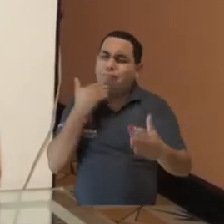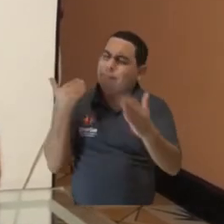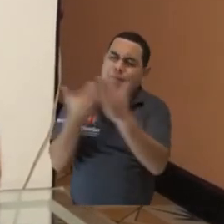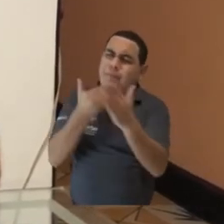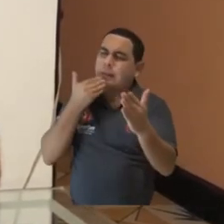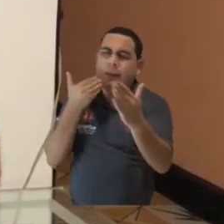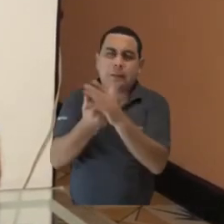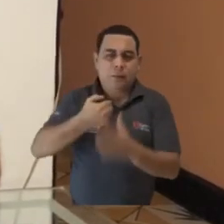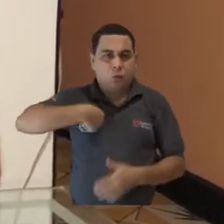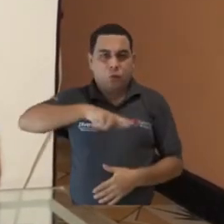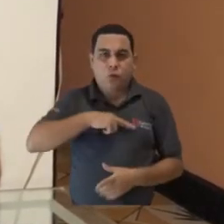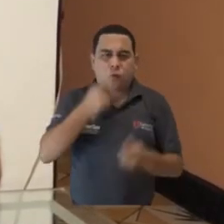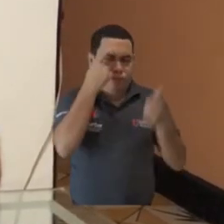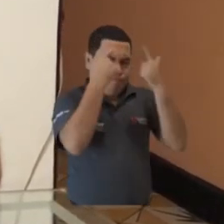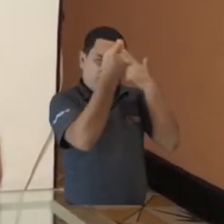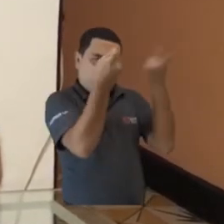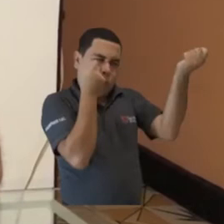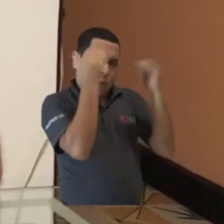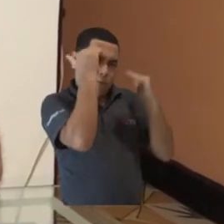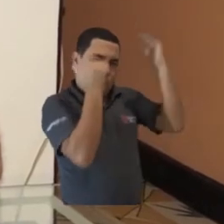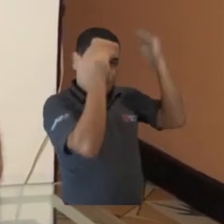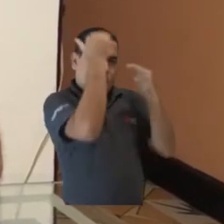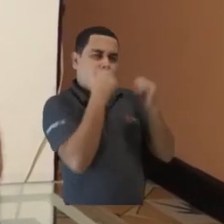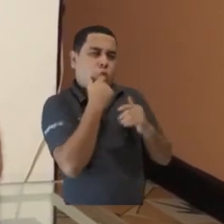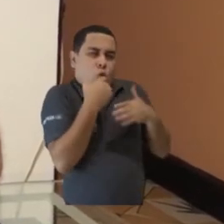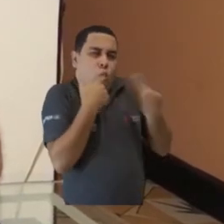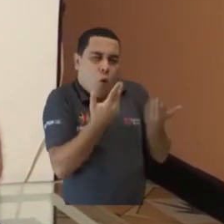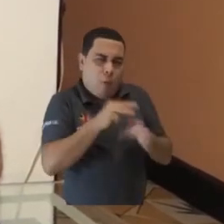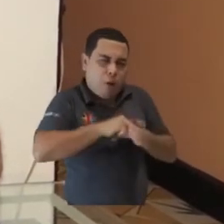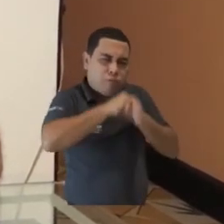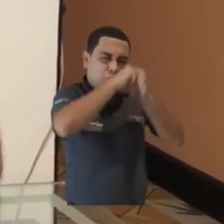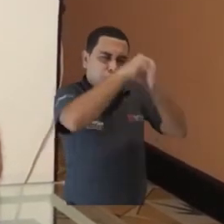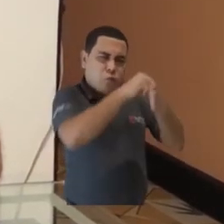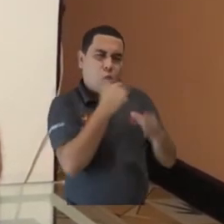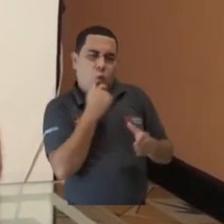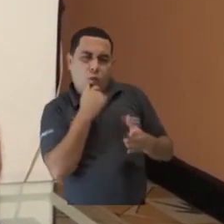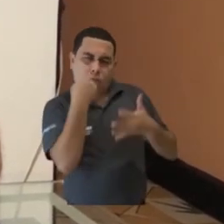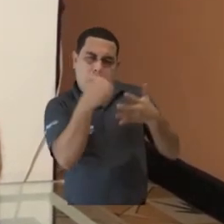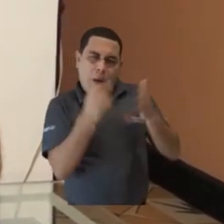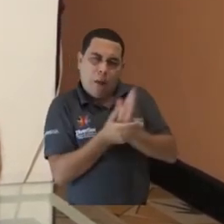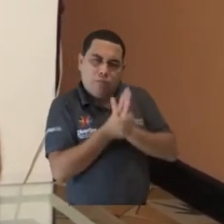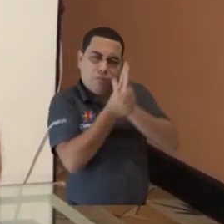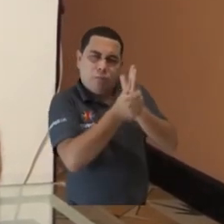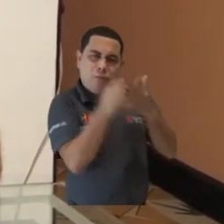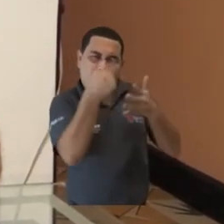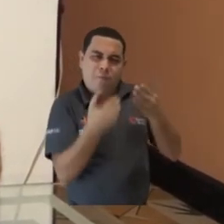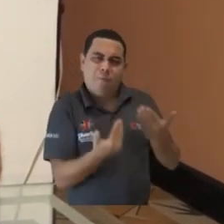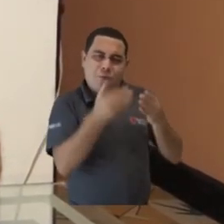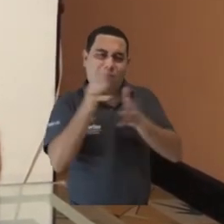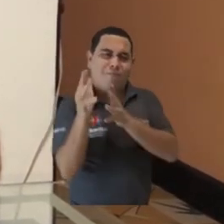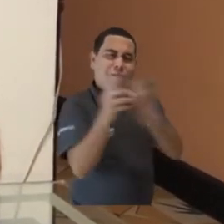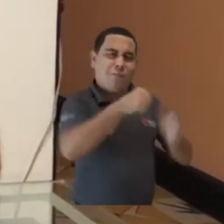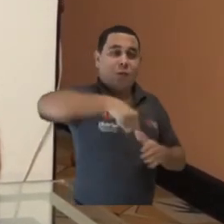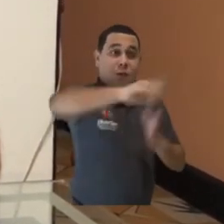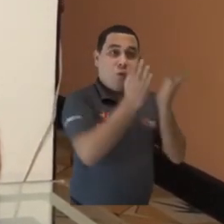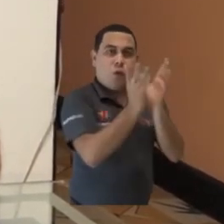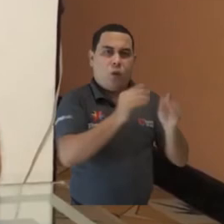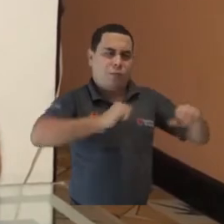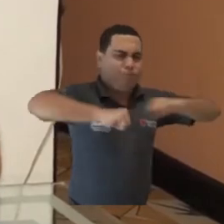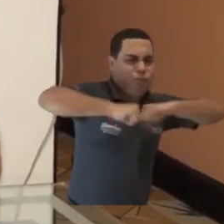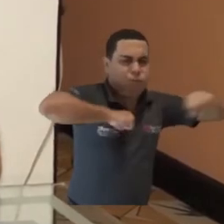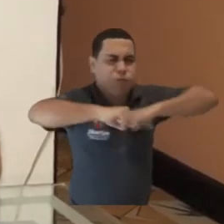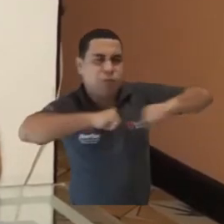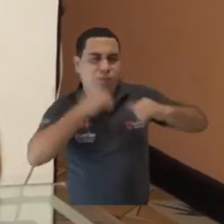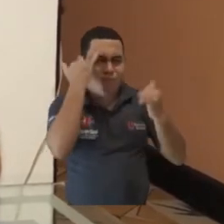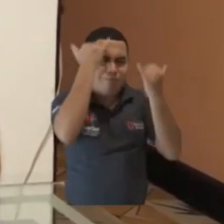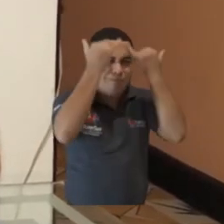a desarrollar estrategias pedagógicas digitales y una metodología de aprendizaje positiva para enseñar a mis estudiantes de manera proactiva